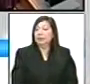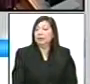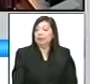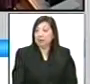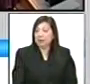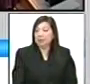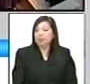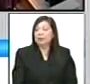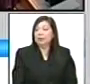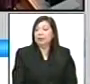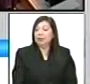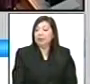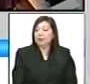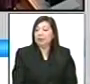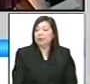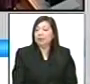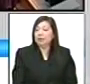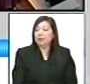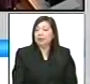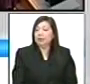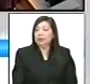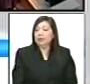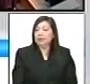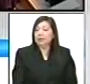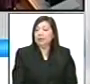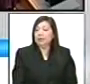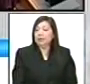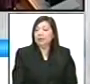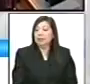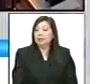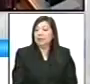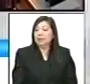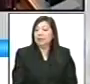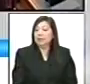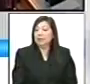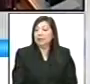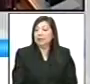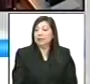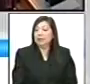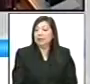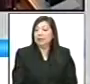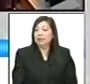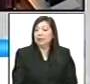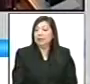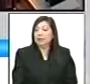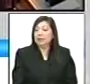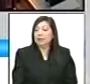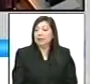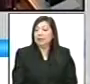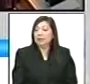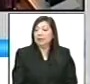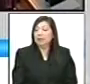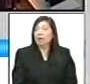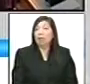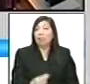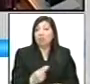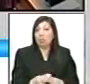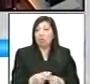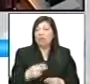Sí. Becerril Rodríguez, sí. Cuadros Candia. Galarreta Velarde. Mantilla